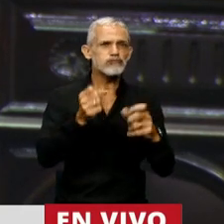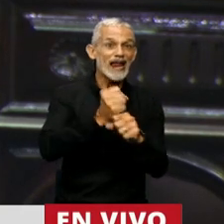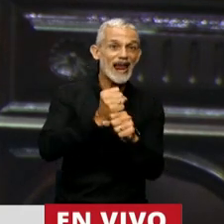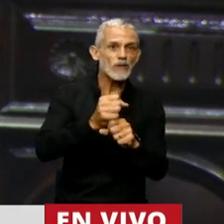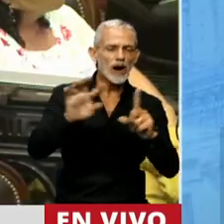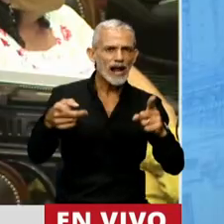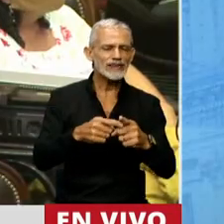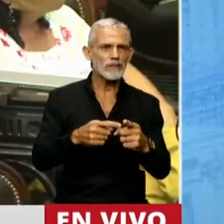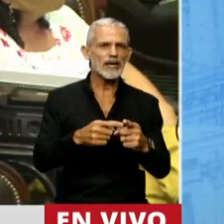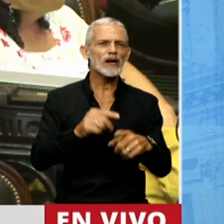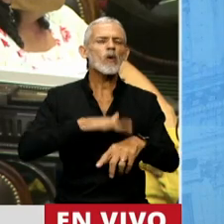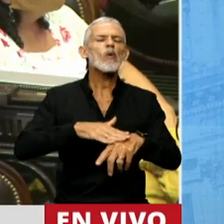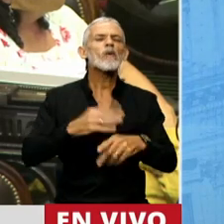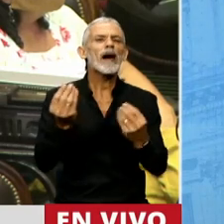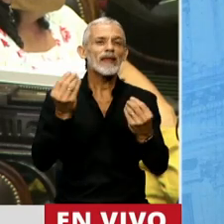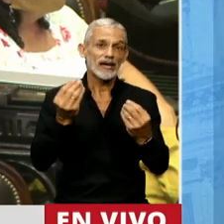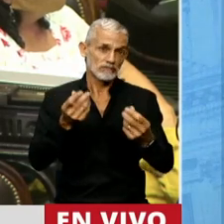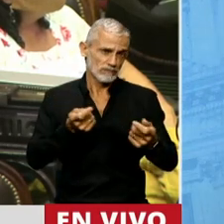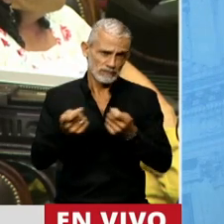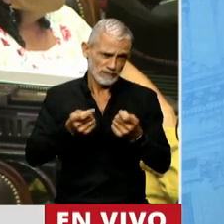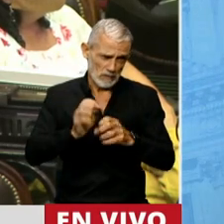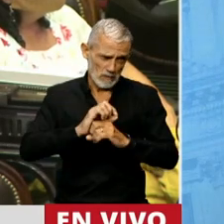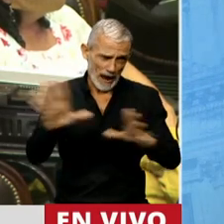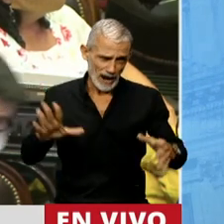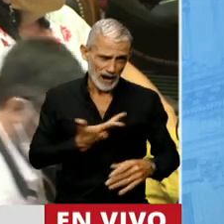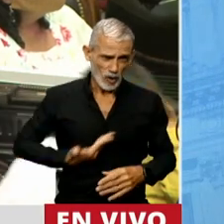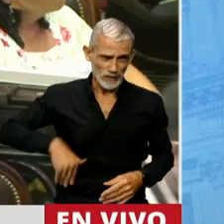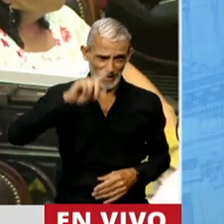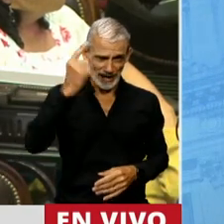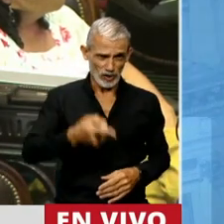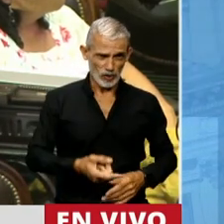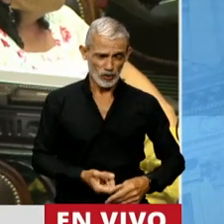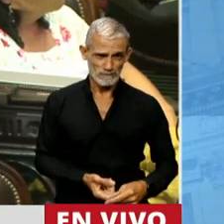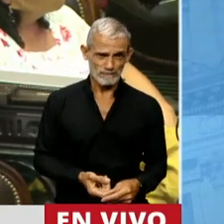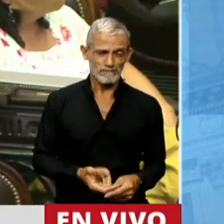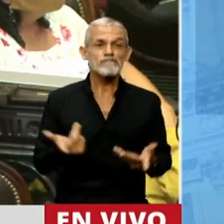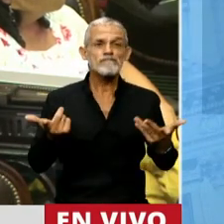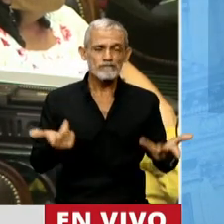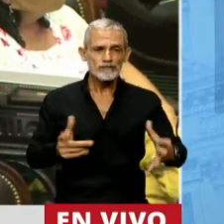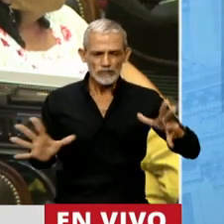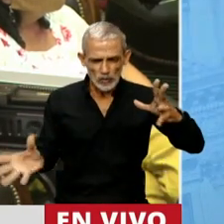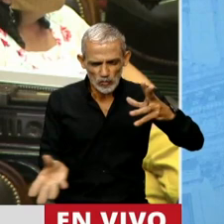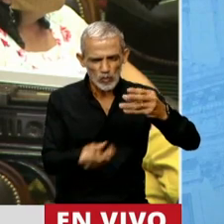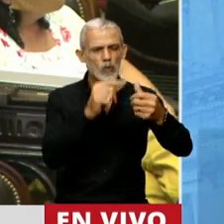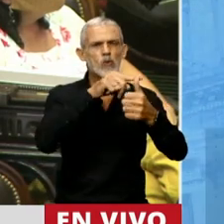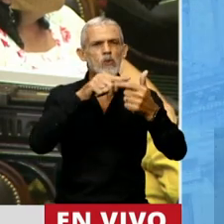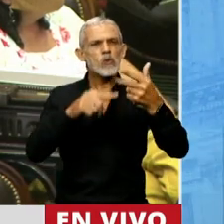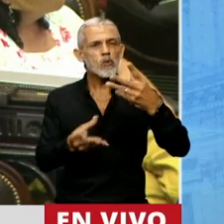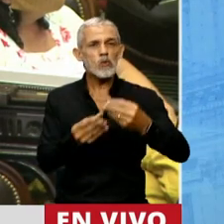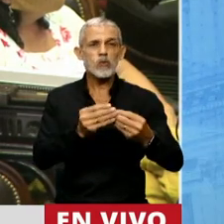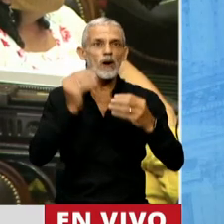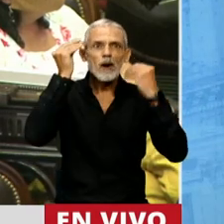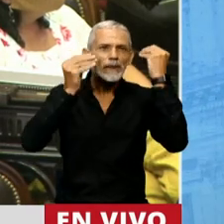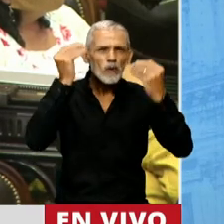producto de la mala gestión del gobierno nacional. Y todo esto mientras lo único que le